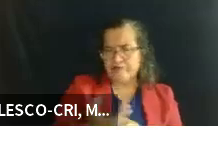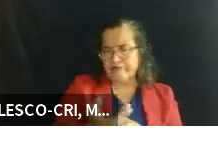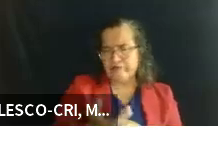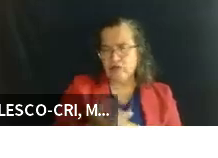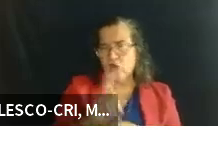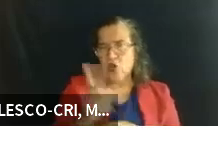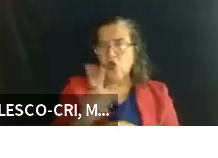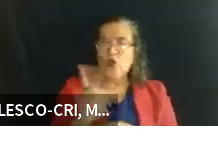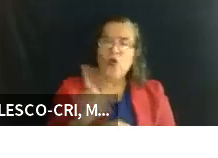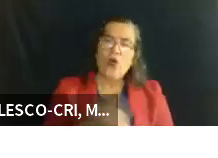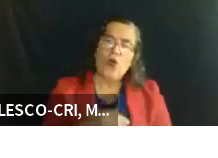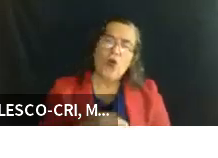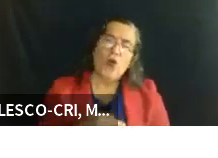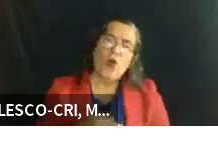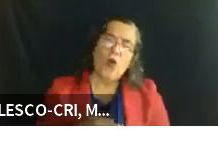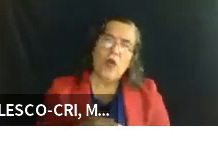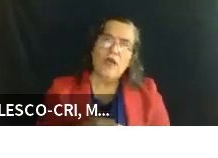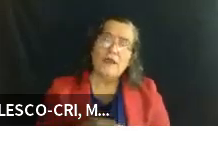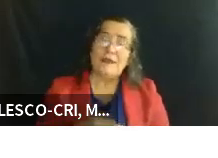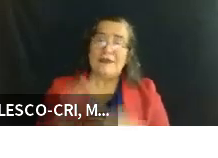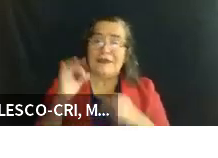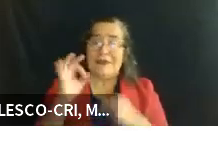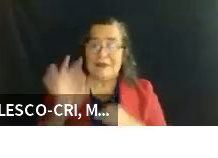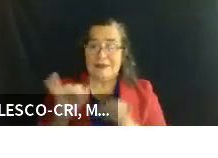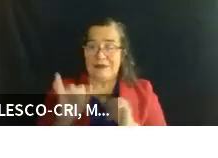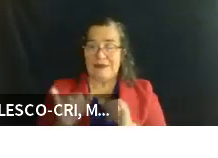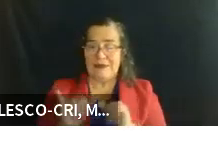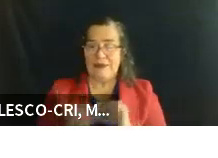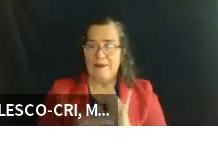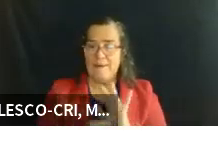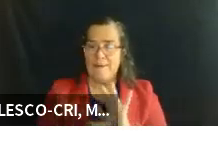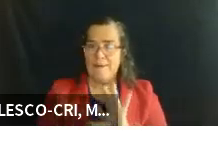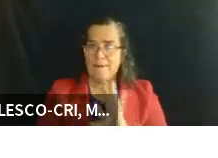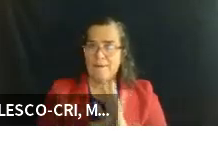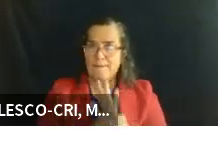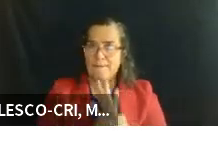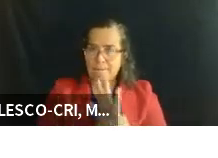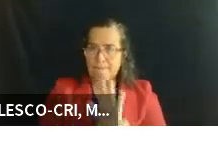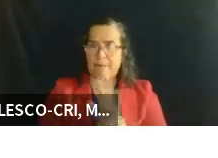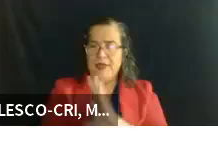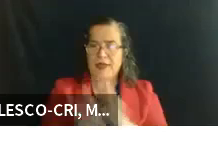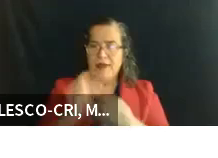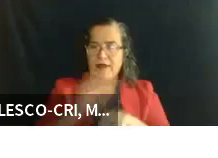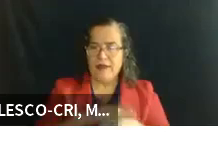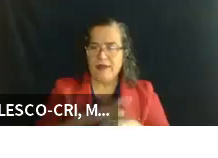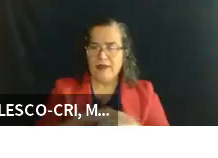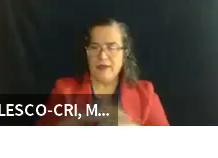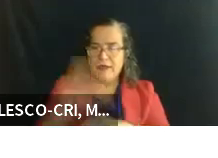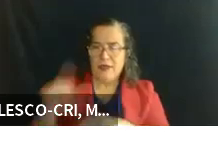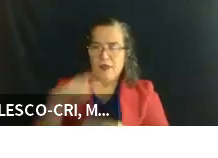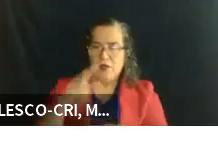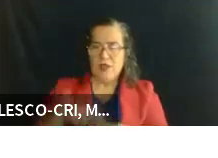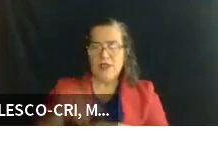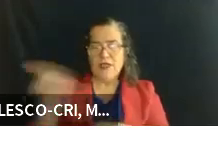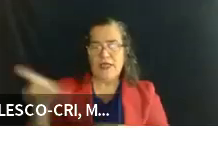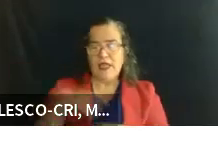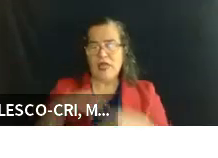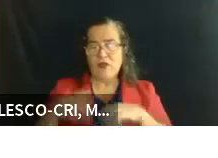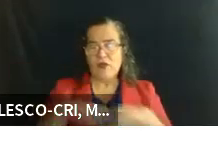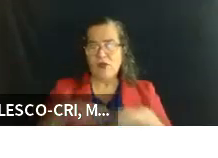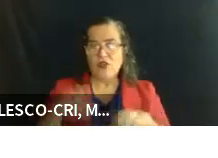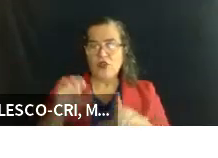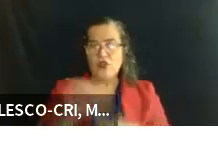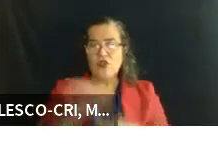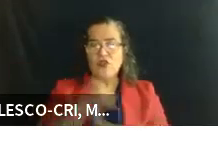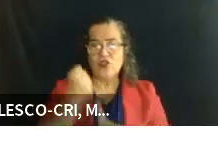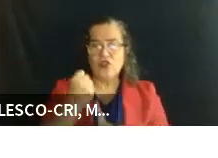el contrario, es justamente vehiculizar la naturaleza del contenido a la actuación del sujeto para que su actuación